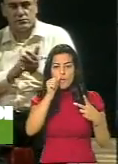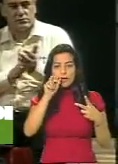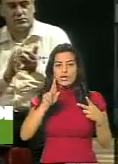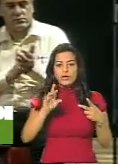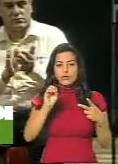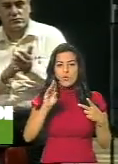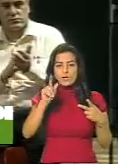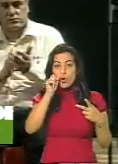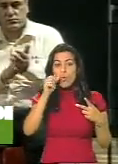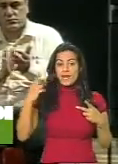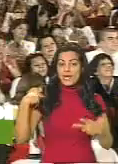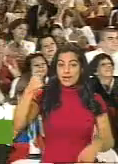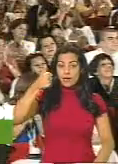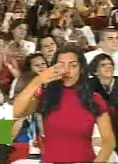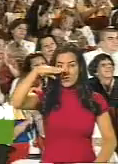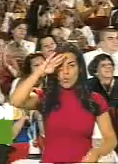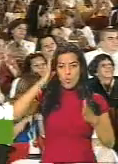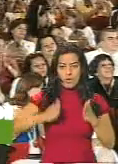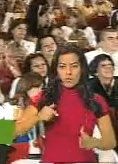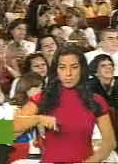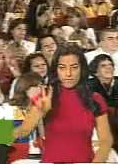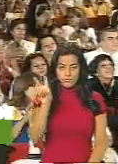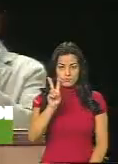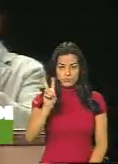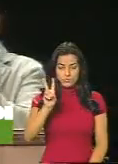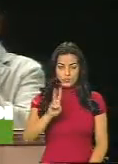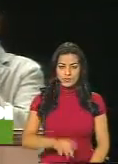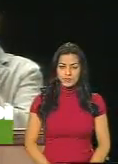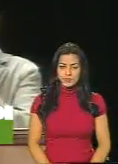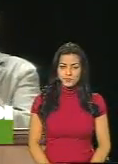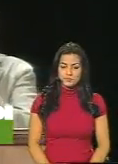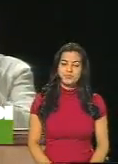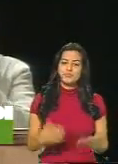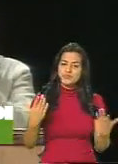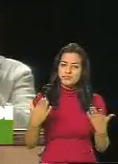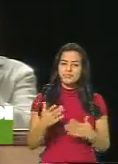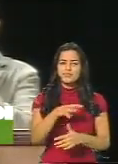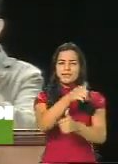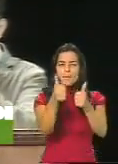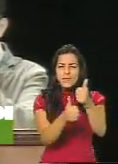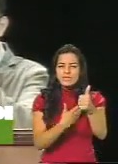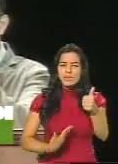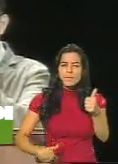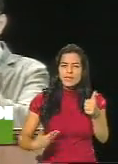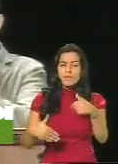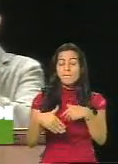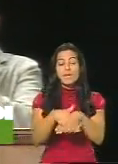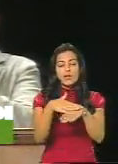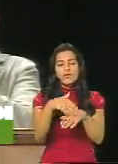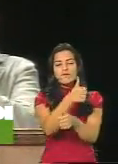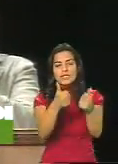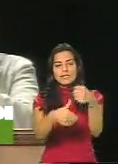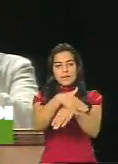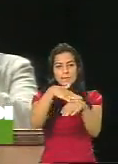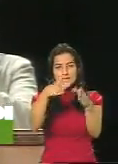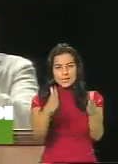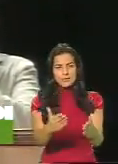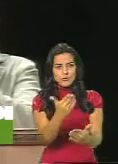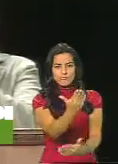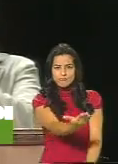las misiones cubanas en Venezuela. A los viceministros, el doctor España, la